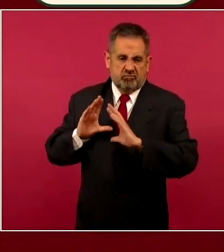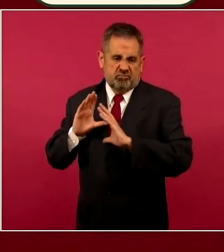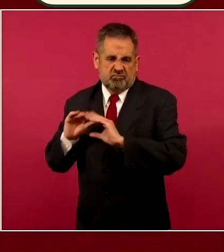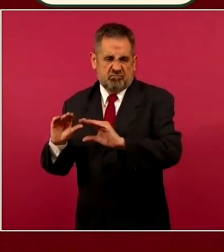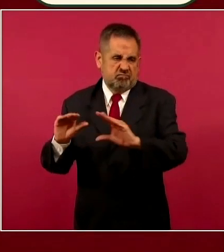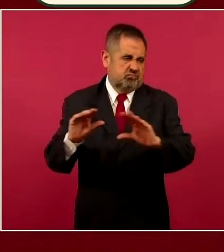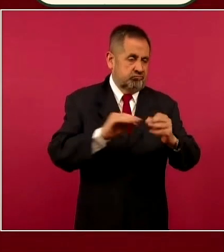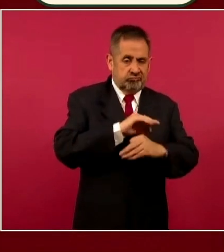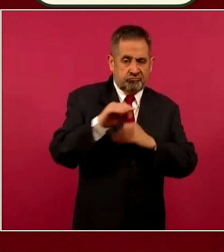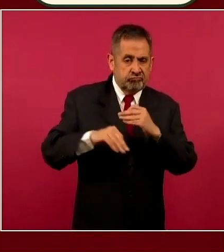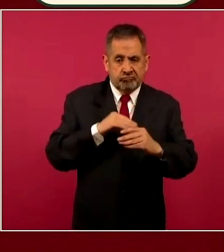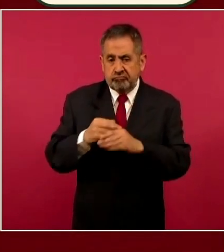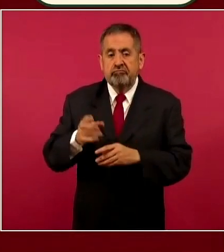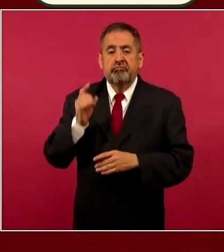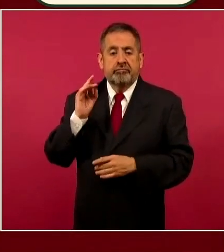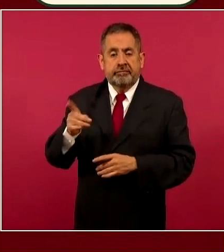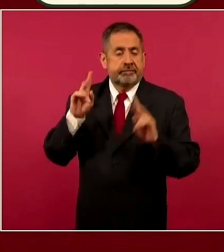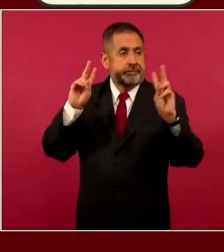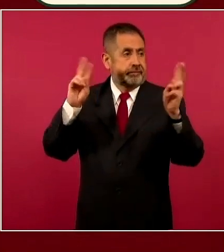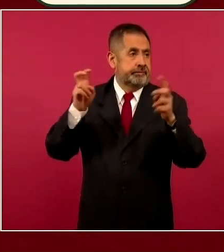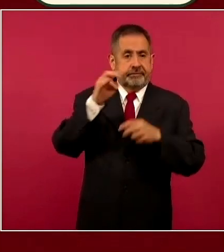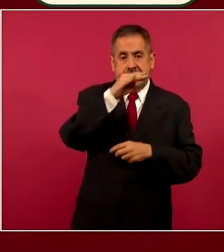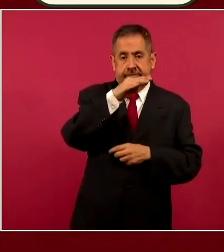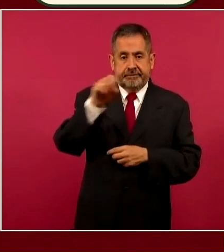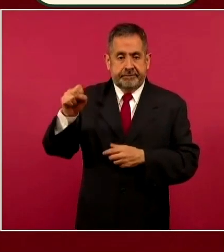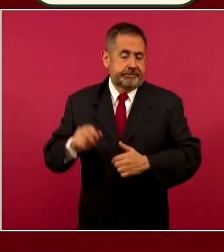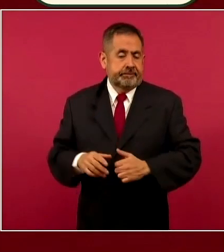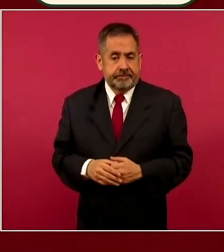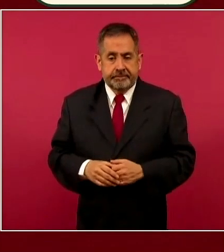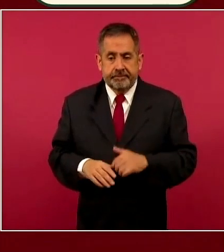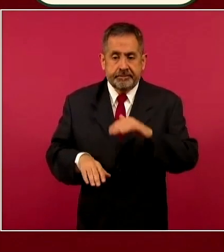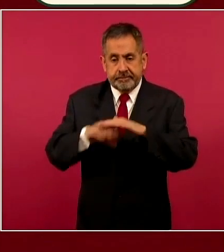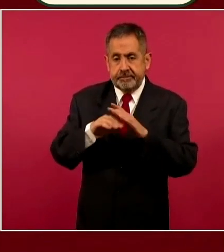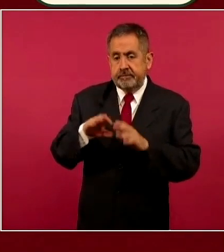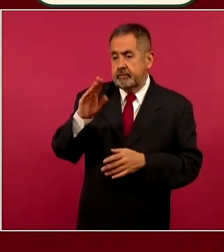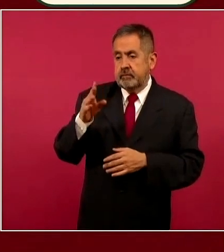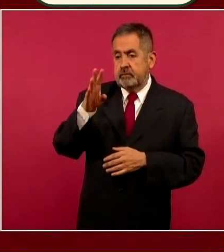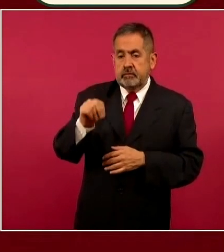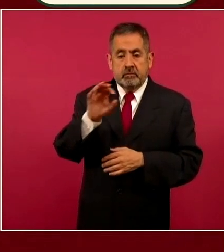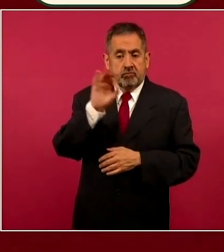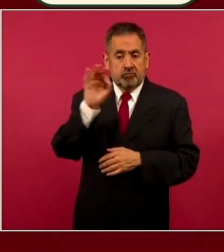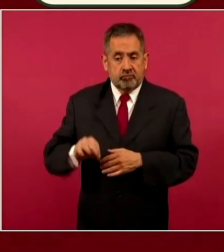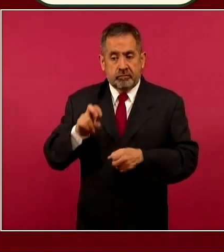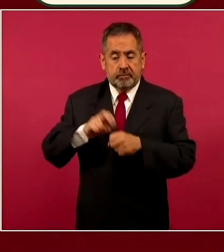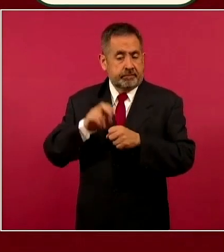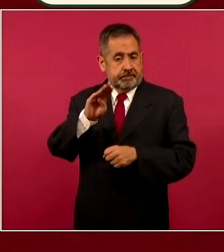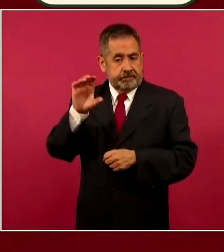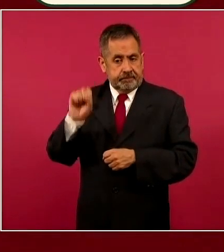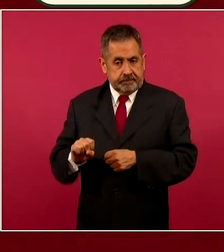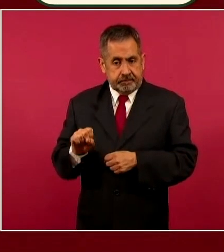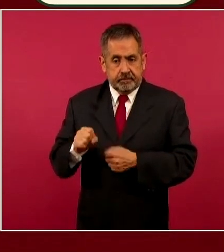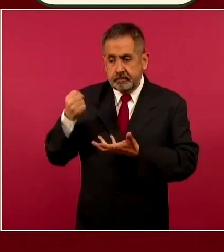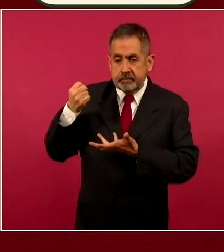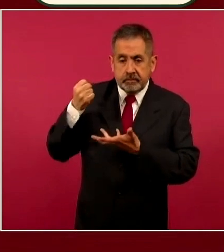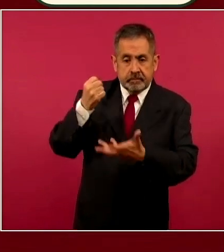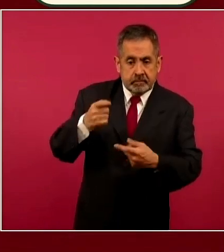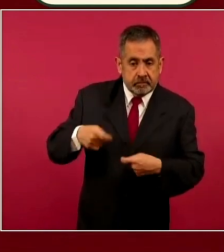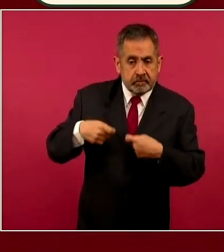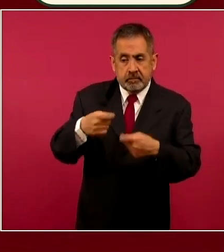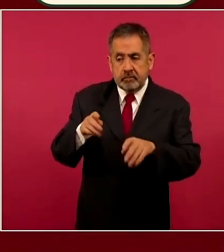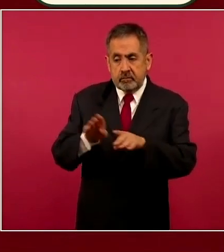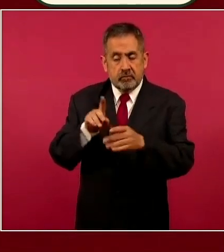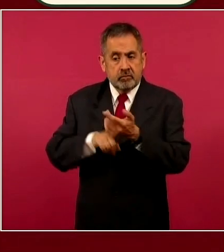personal en este nuevo modelo IMSS Bienestar. El abasto está en un 99% en Baja California Sur y el presupuesto que se está